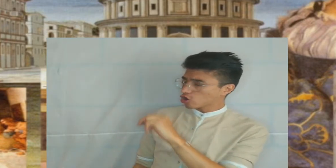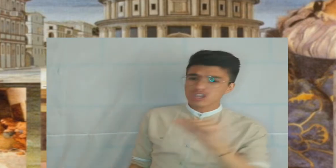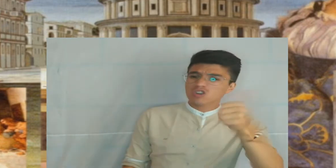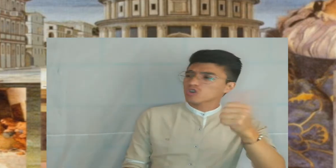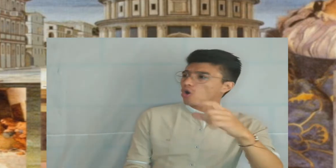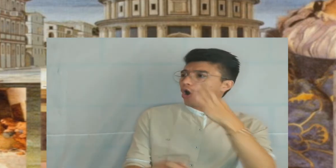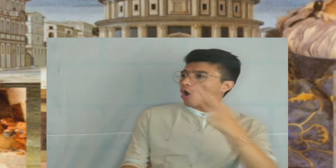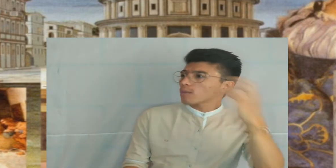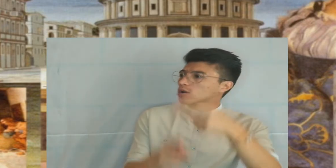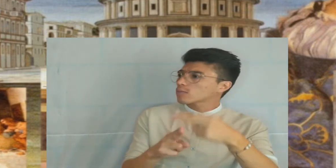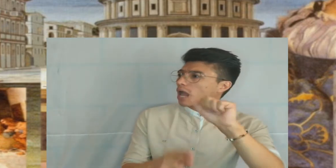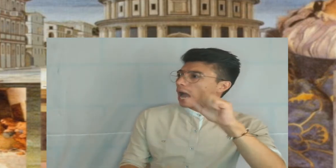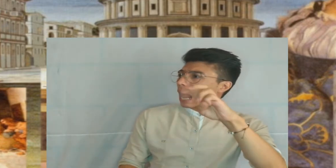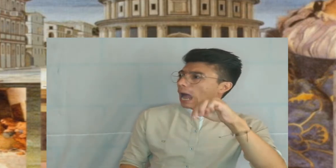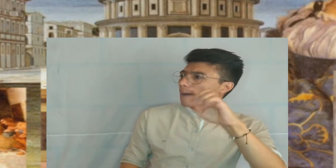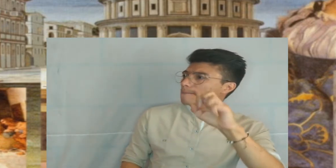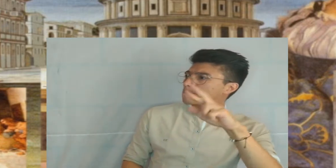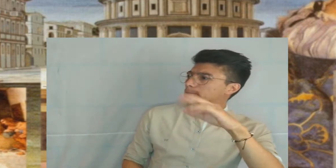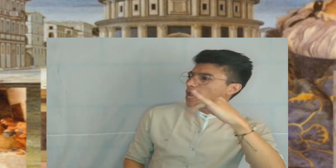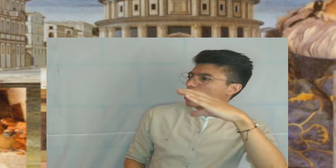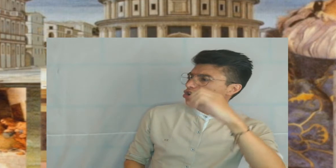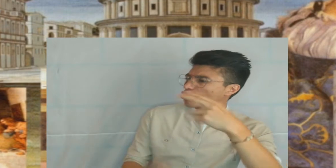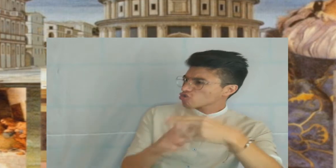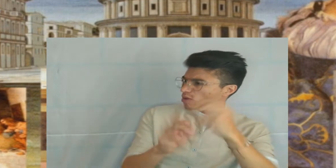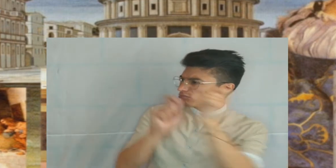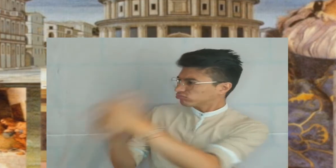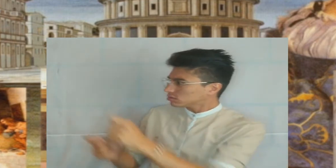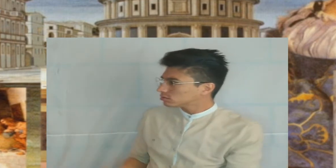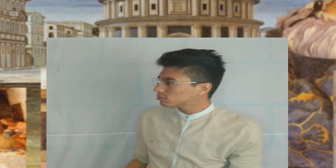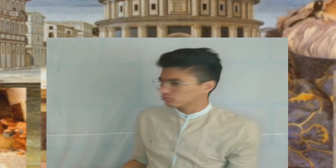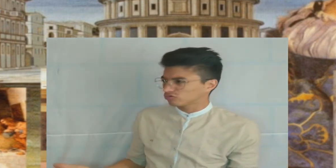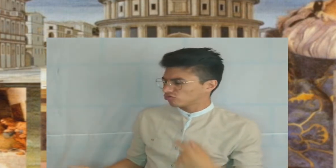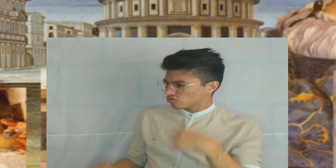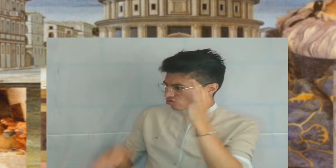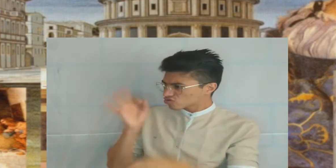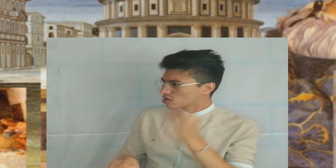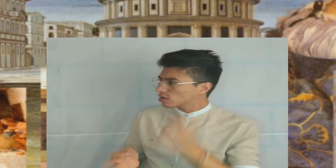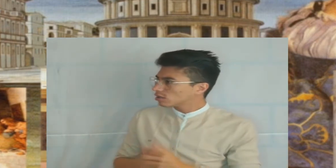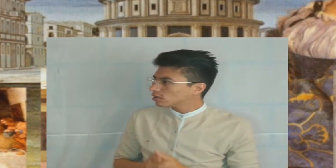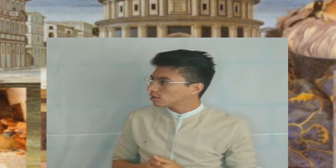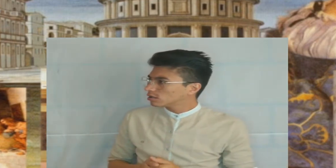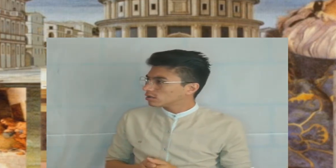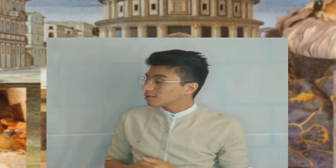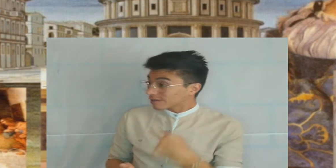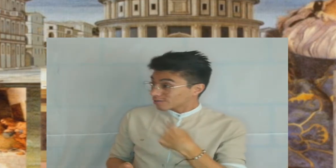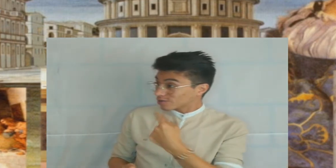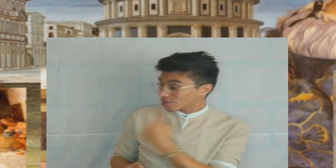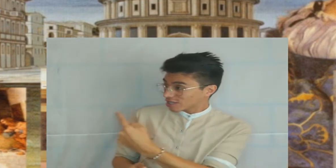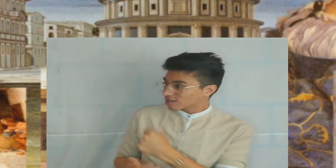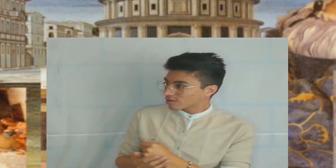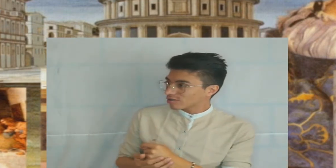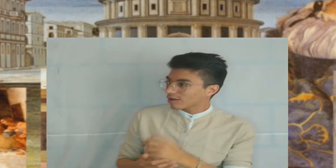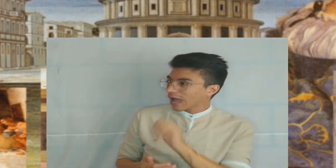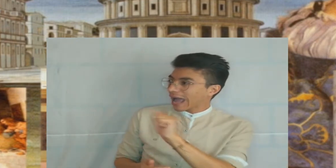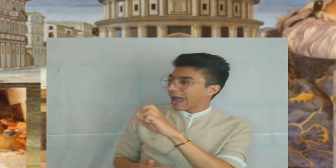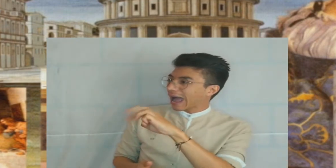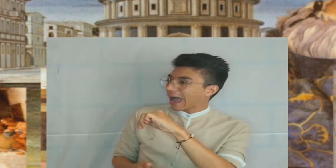Américo Vespucio. Te diré algo, ¿sabes cómo lo llamamos yo y mis amigos? ¿Cómo? Américo Prepucio.